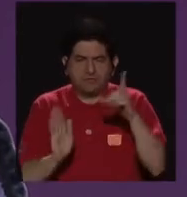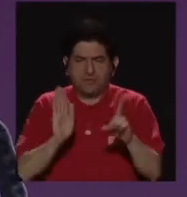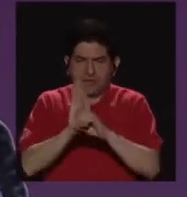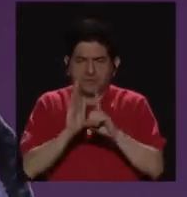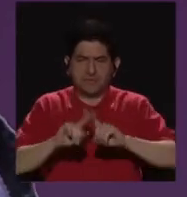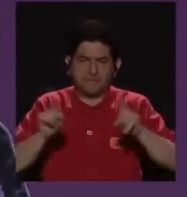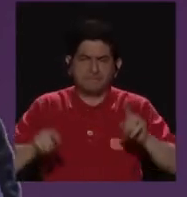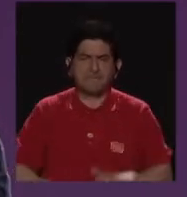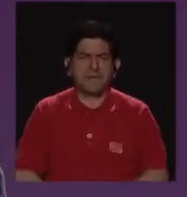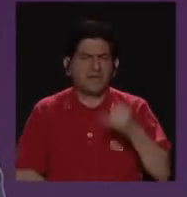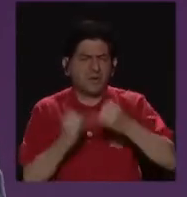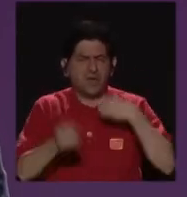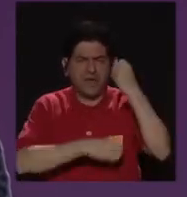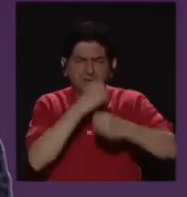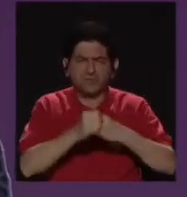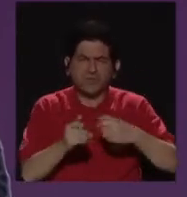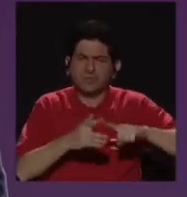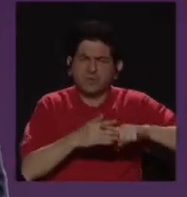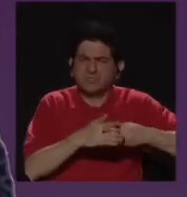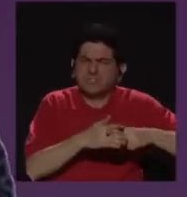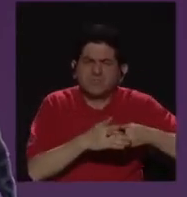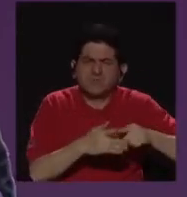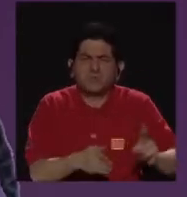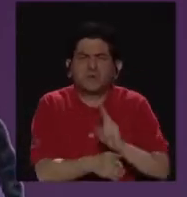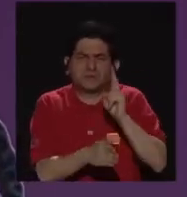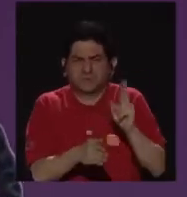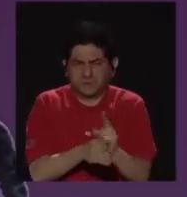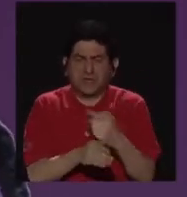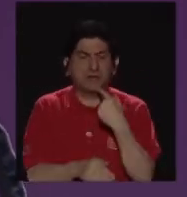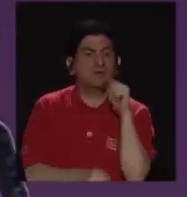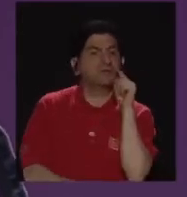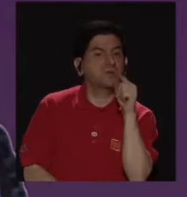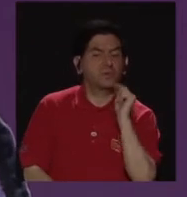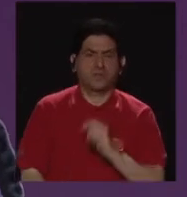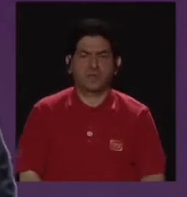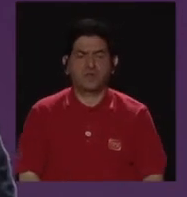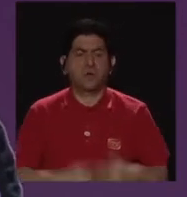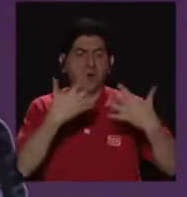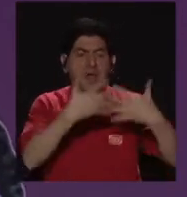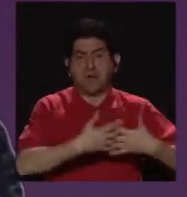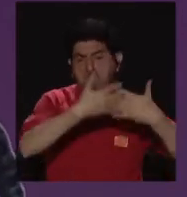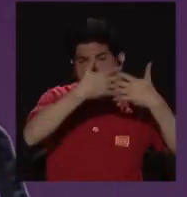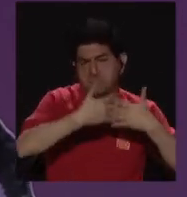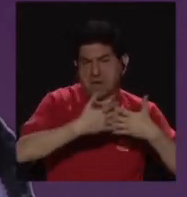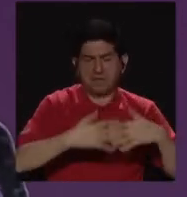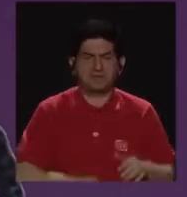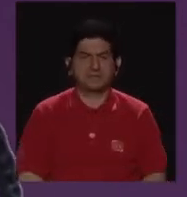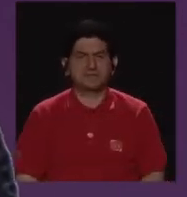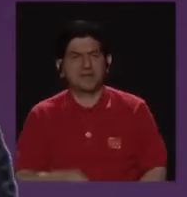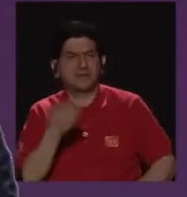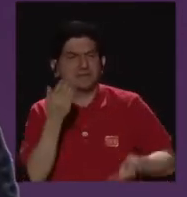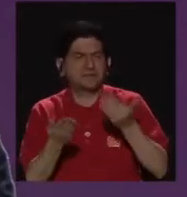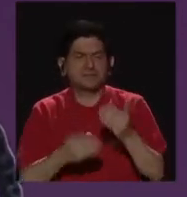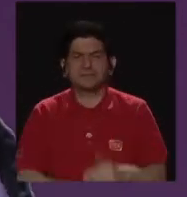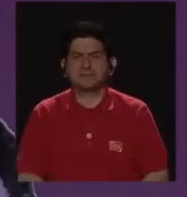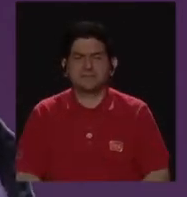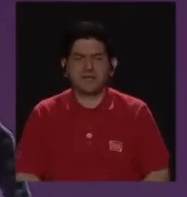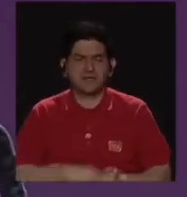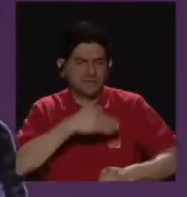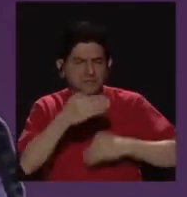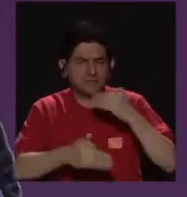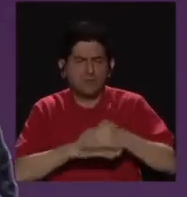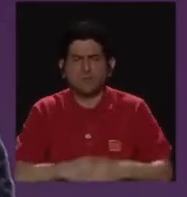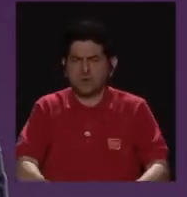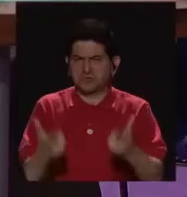instrumentalizada en los últimos años como él mismo lo decís se hace por empresas verdad entonces viene como con una lógica capitalista